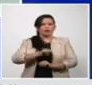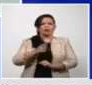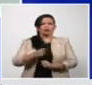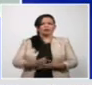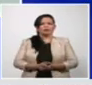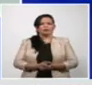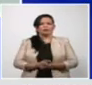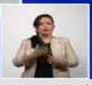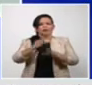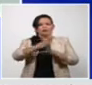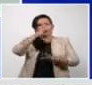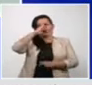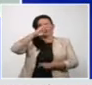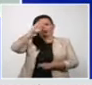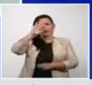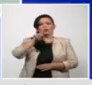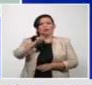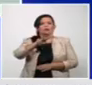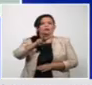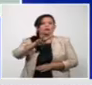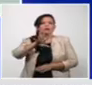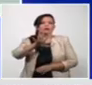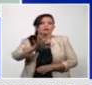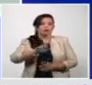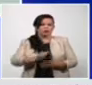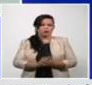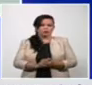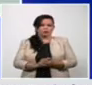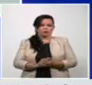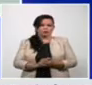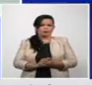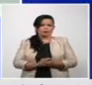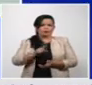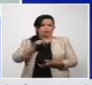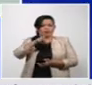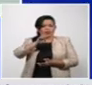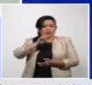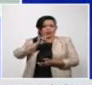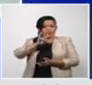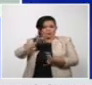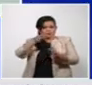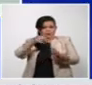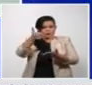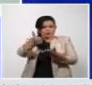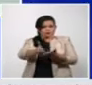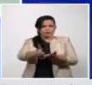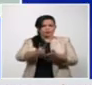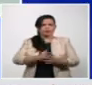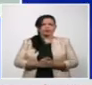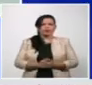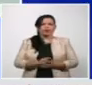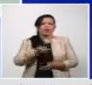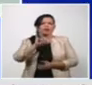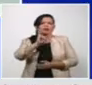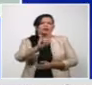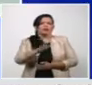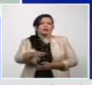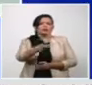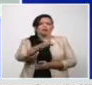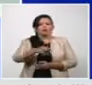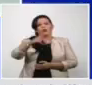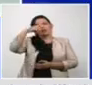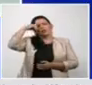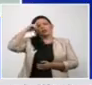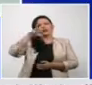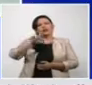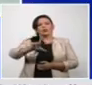125 casos autóctonos, 109 del municipio de Santiago, 6 del municipio de San Luis, de